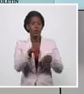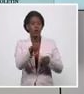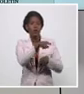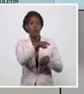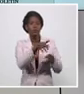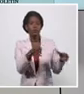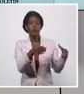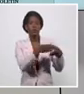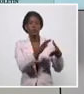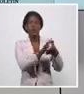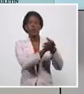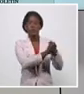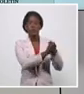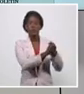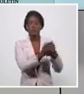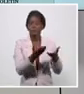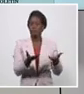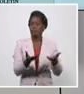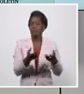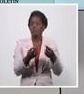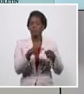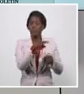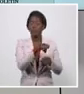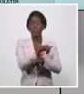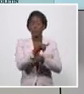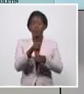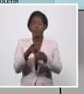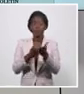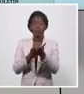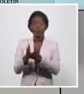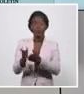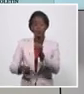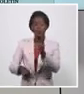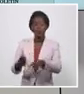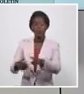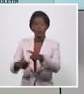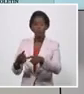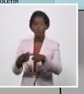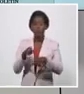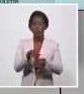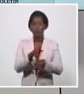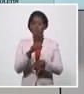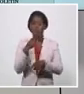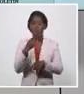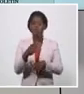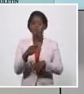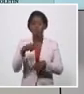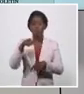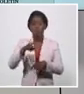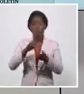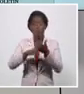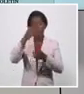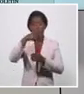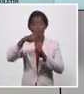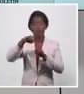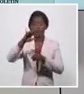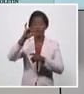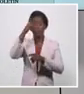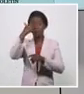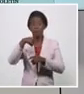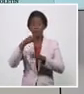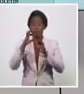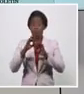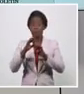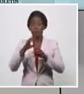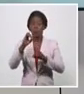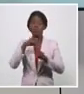3.470 cubanos y dejado mutilados a casi 3.000, es que patria o muerte ha sido la única opción posible. El